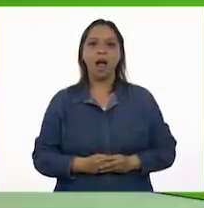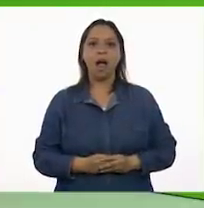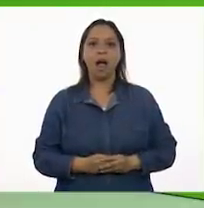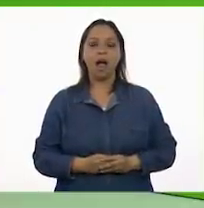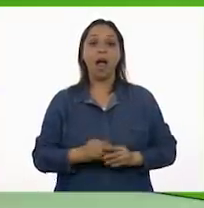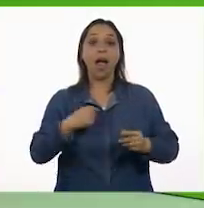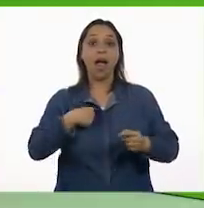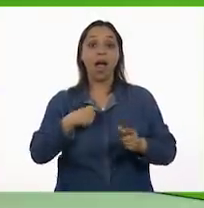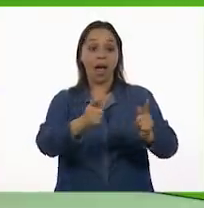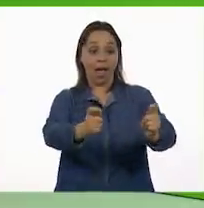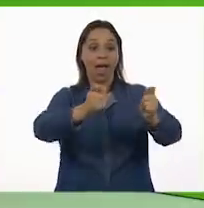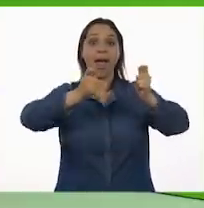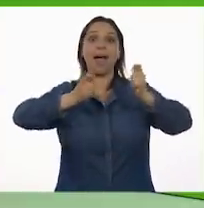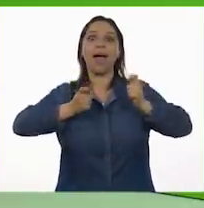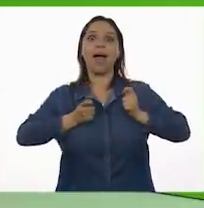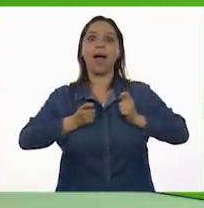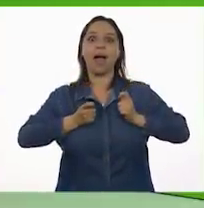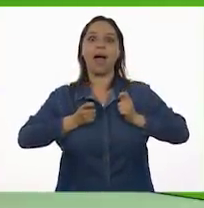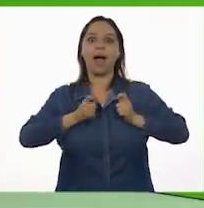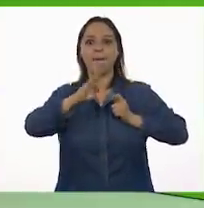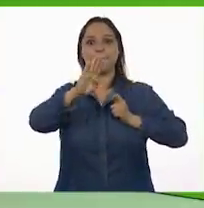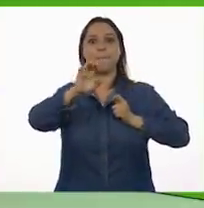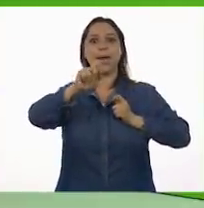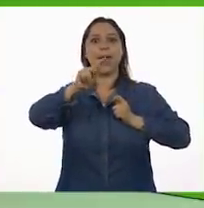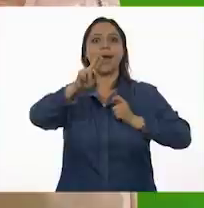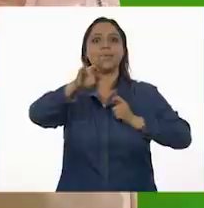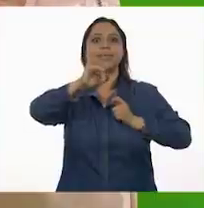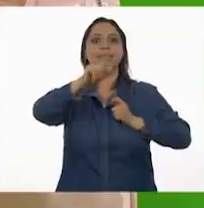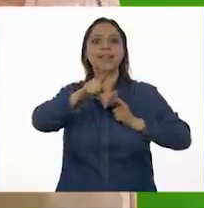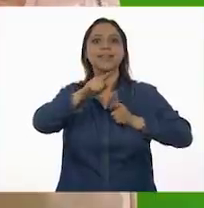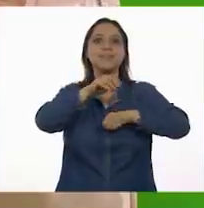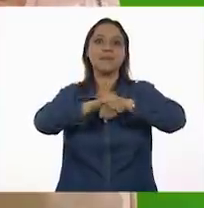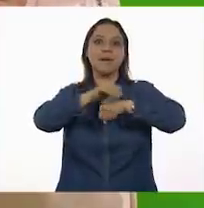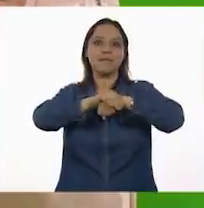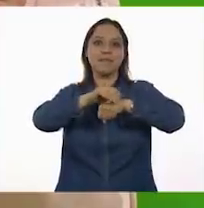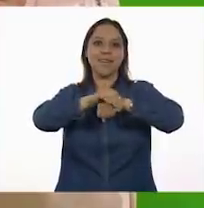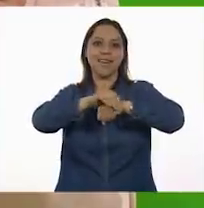Ponte en el lugar de mi amiga Beatriz.